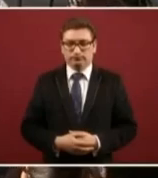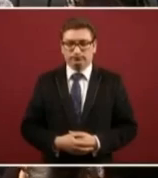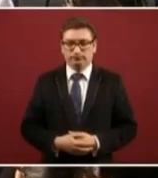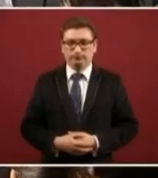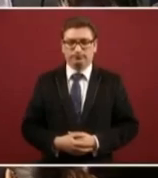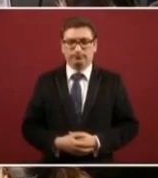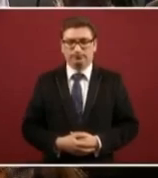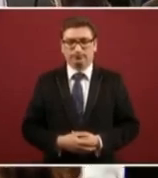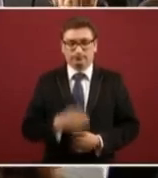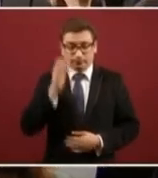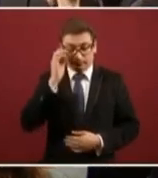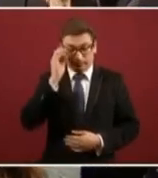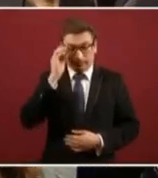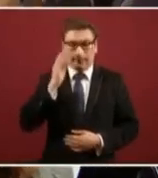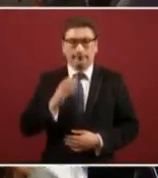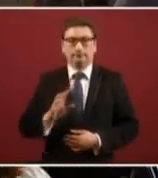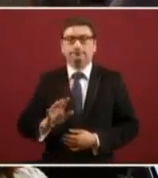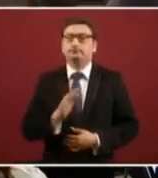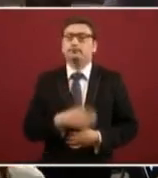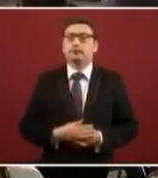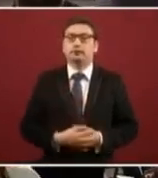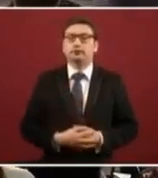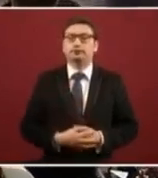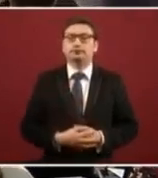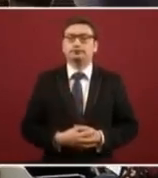Quédate conmigo. A ver,